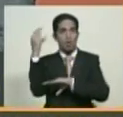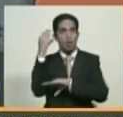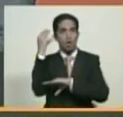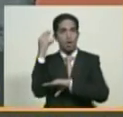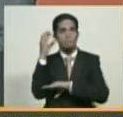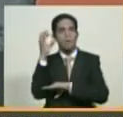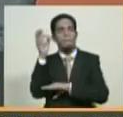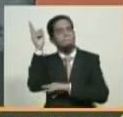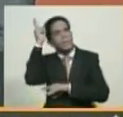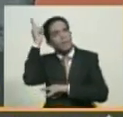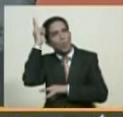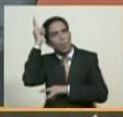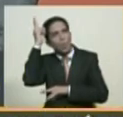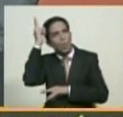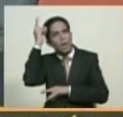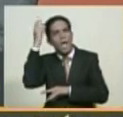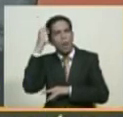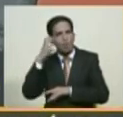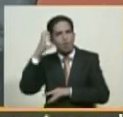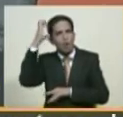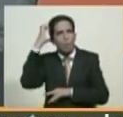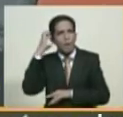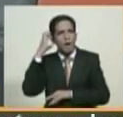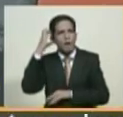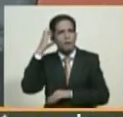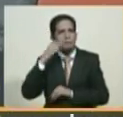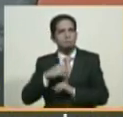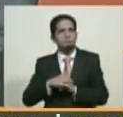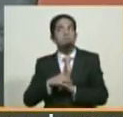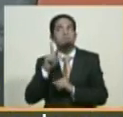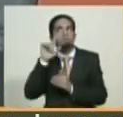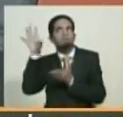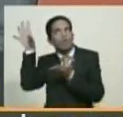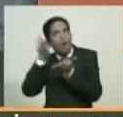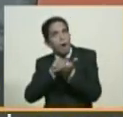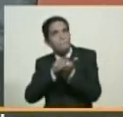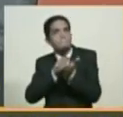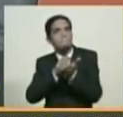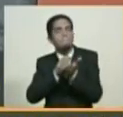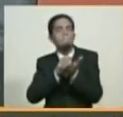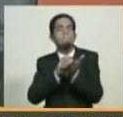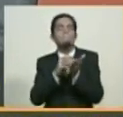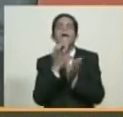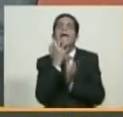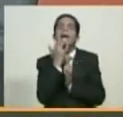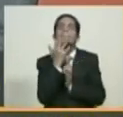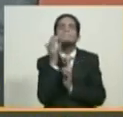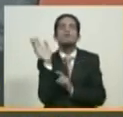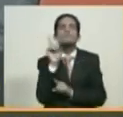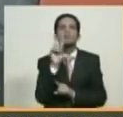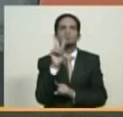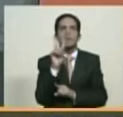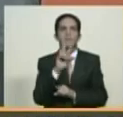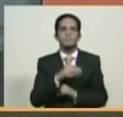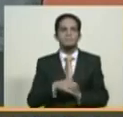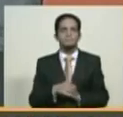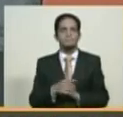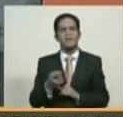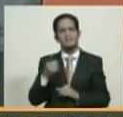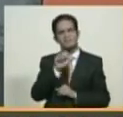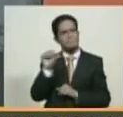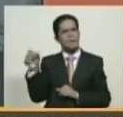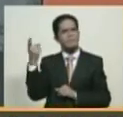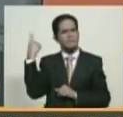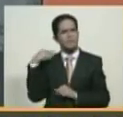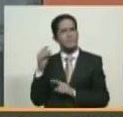o Europa, siguieran el ejemplo de Venezuela. La semana pasada lo mostramos,